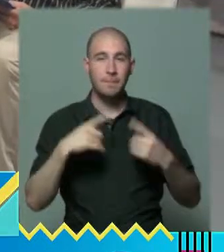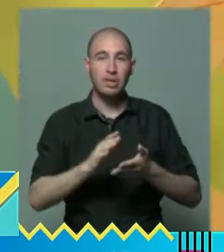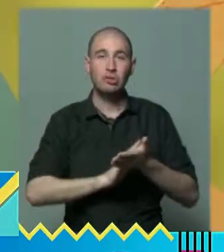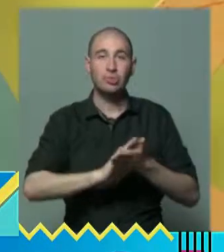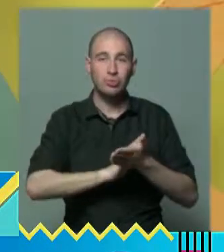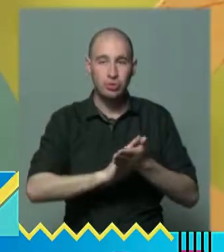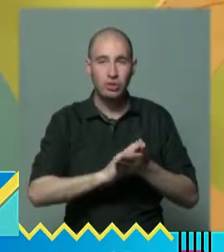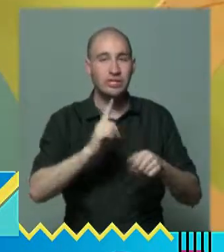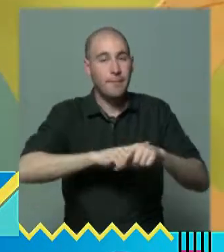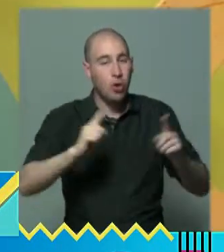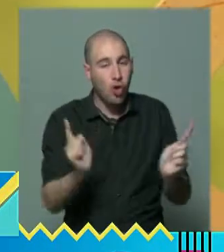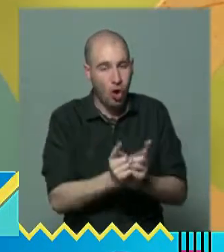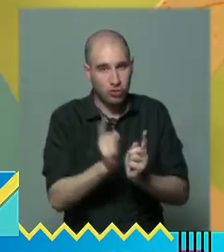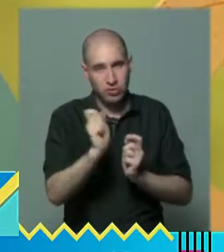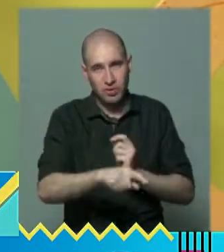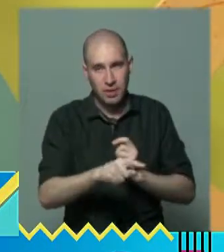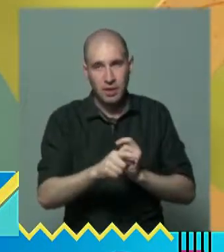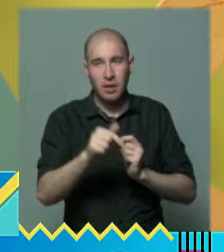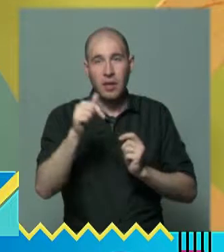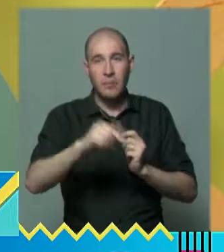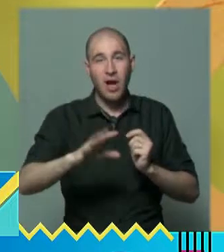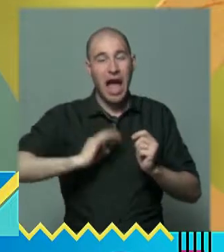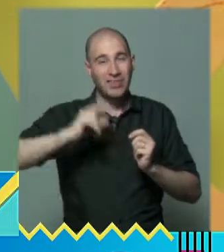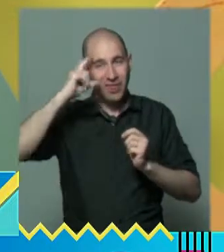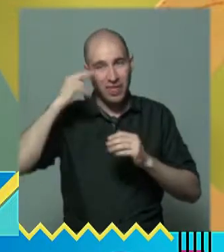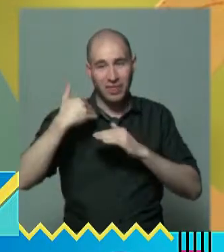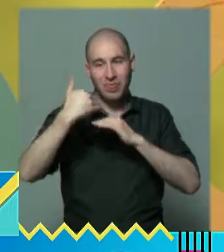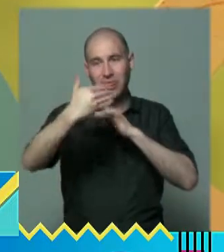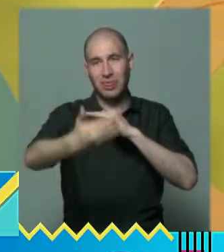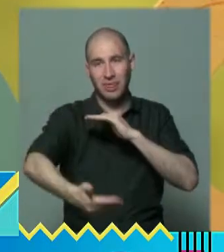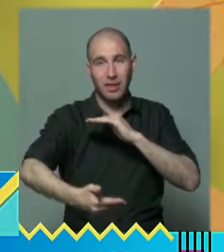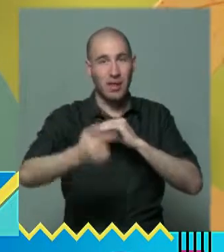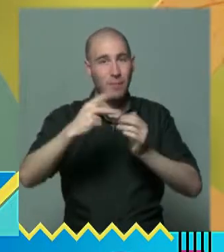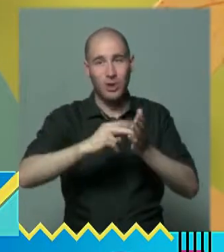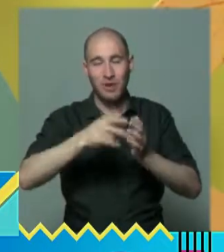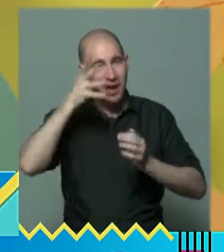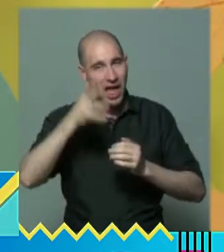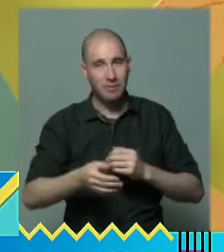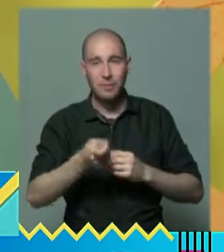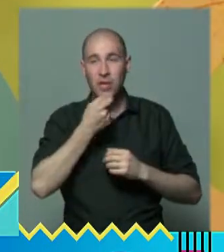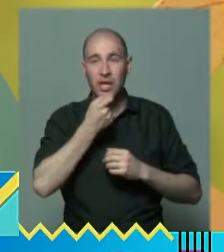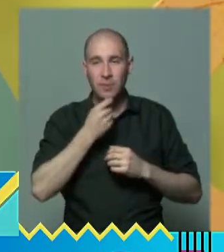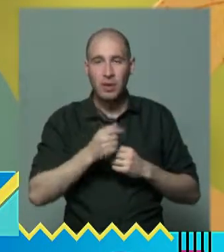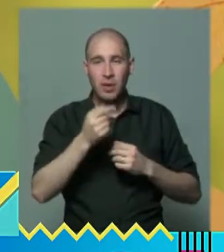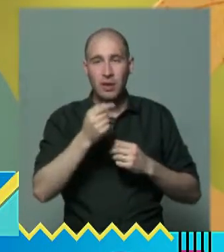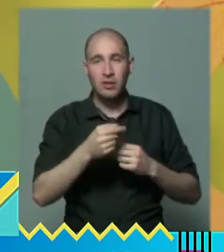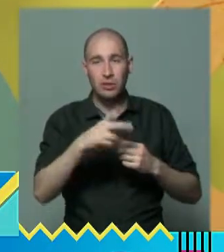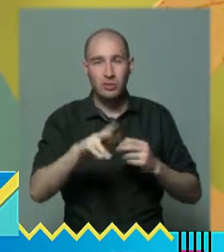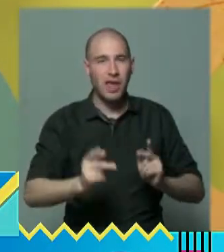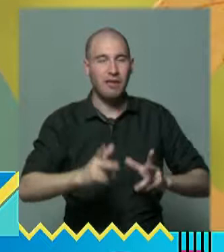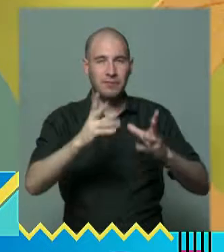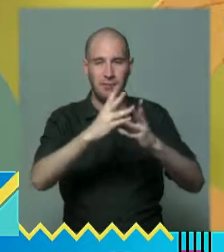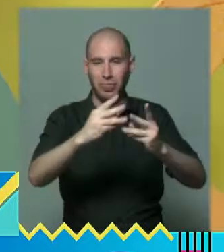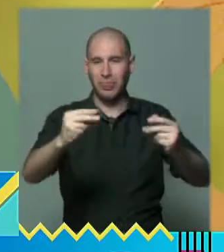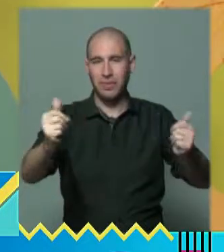solución momentánea. Cuando vos te pasaste 10 años haciendo eso, generaste muchos efectos. Uno, nos consumimos toda la infraestructura.